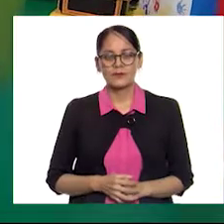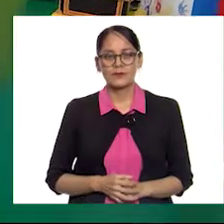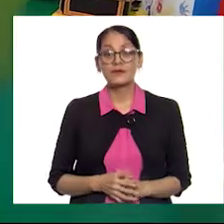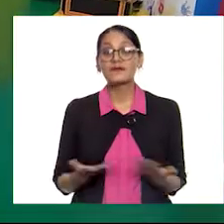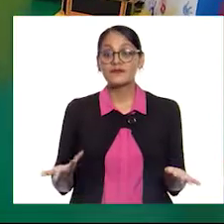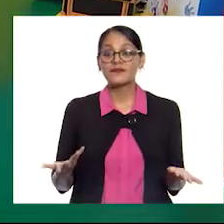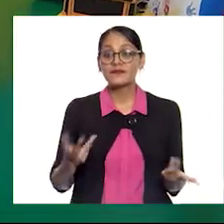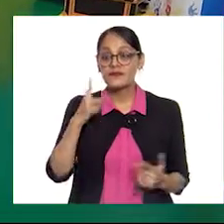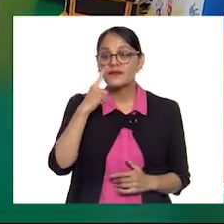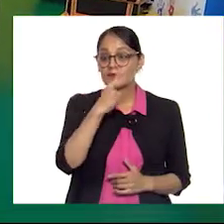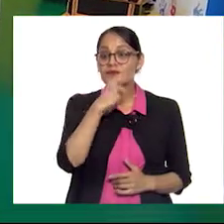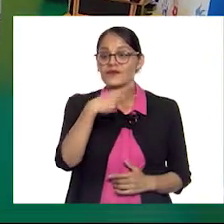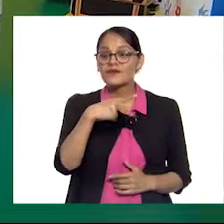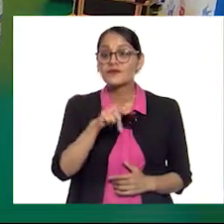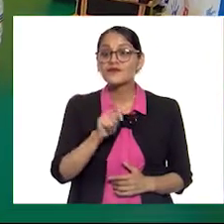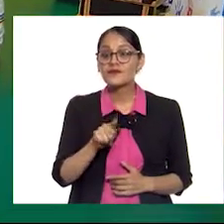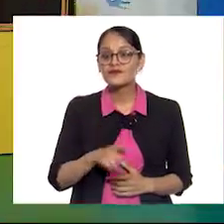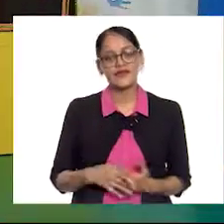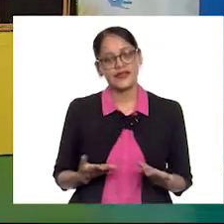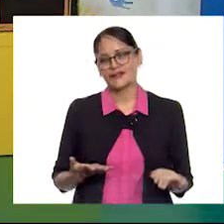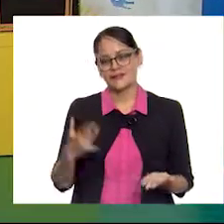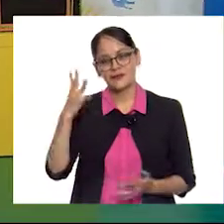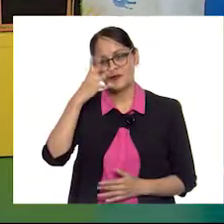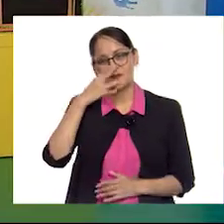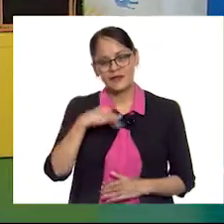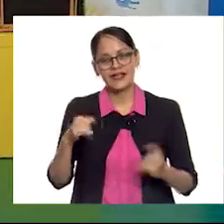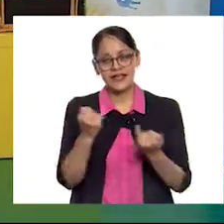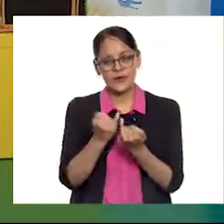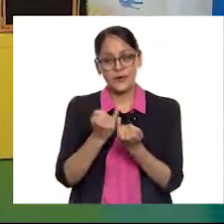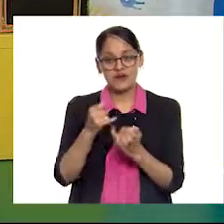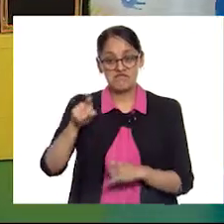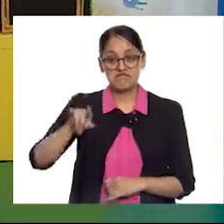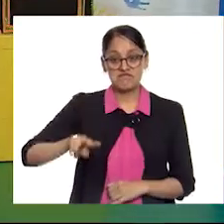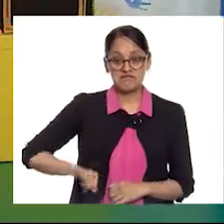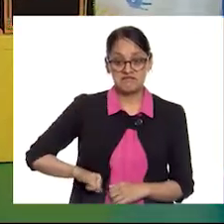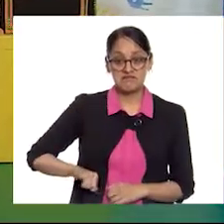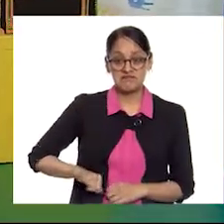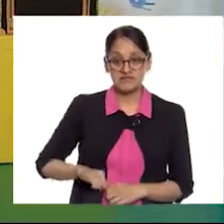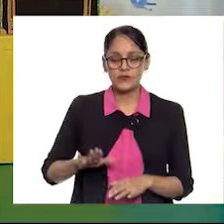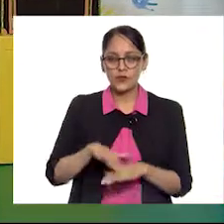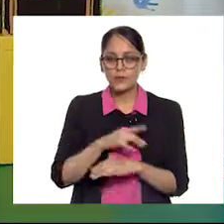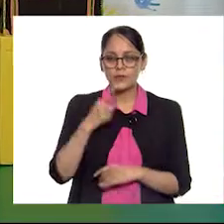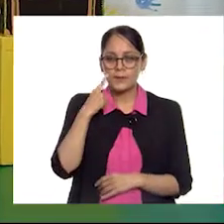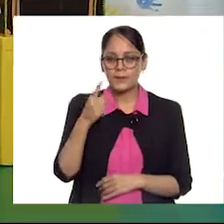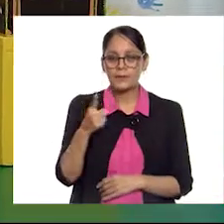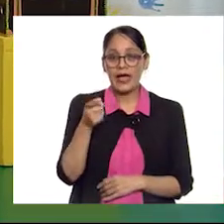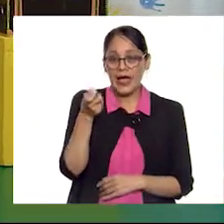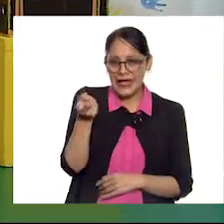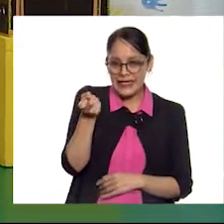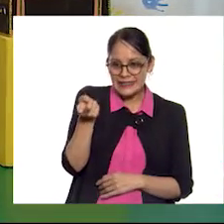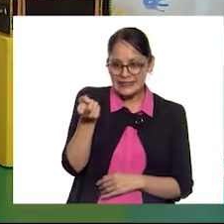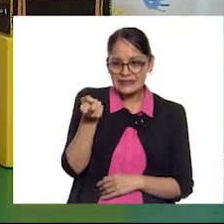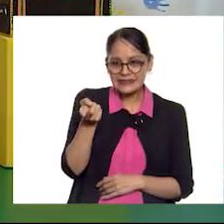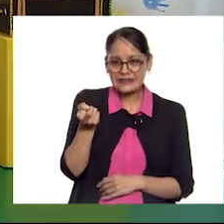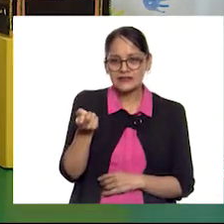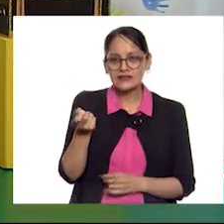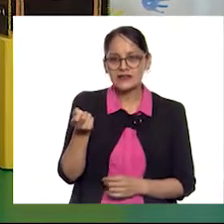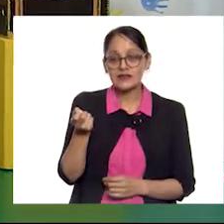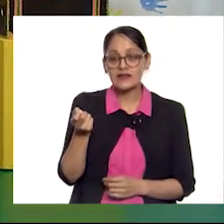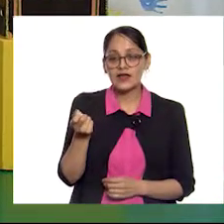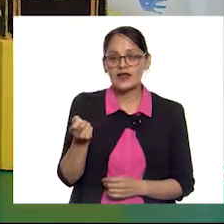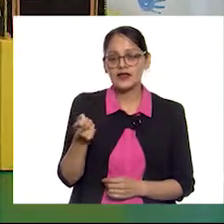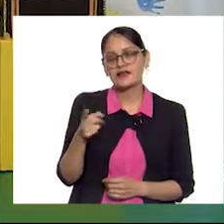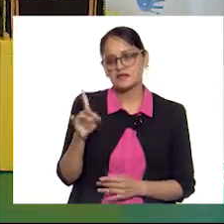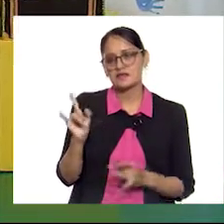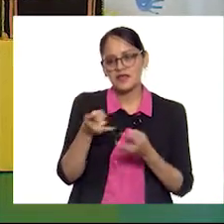¿Qué te pareció, Pepe? Muy bonito y sobre todo muy interesante. Sobre todo esta parte sobre el